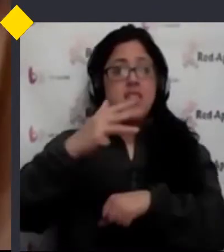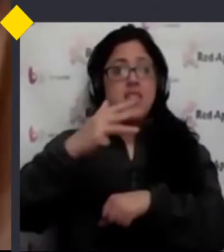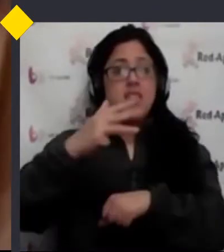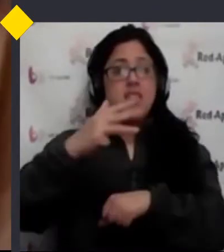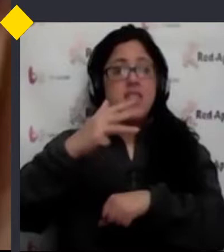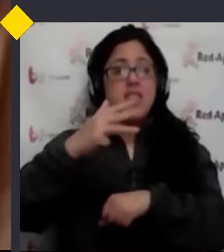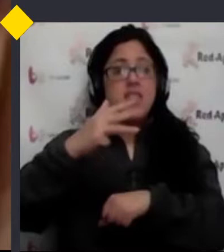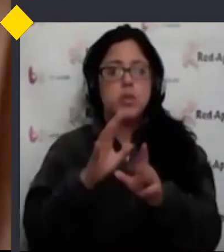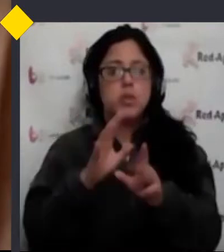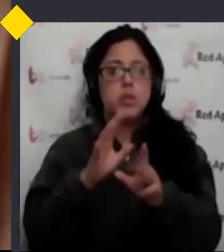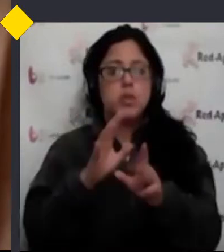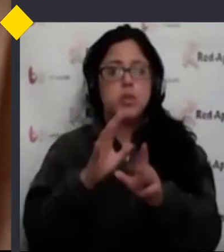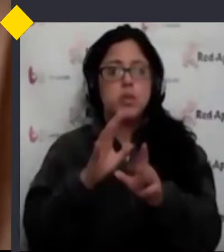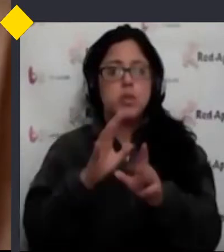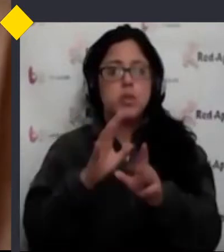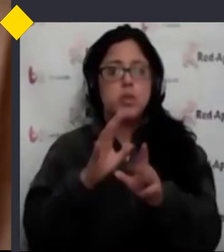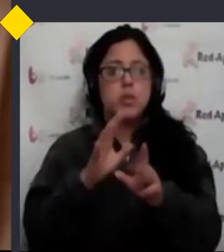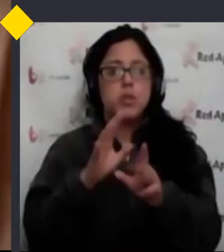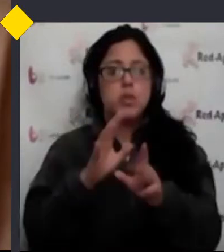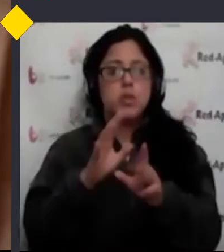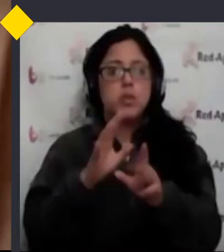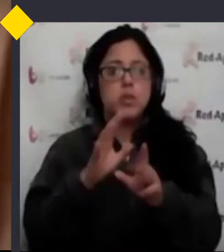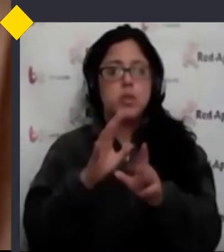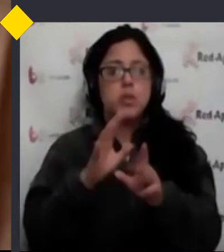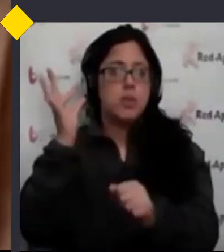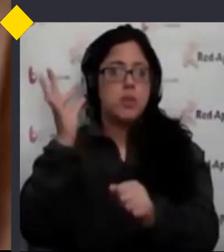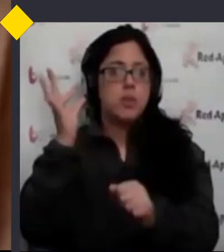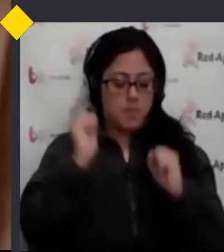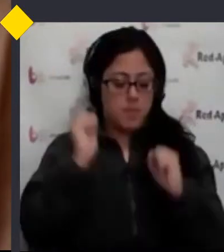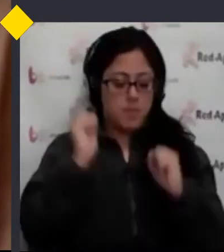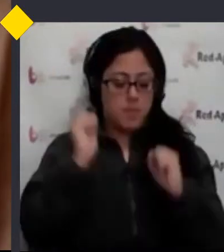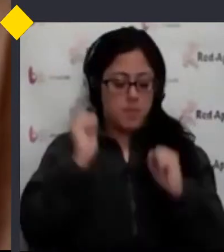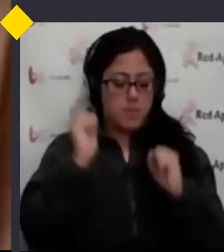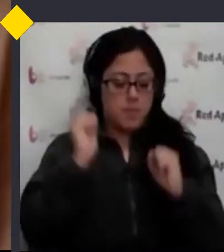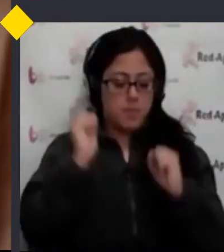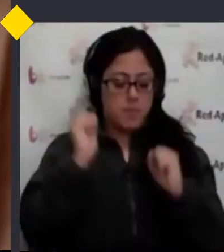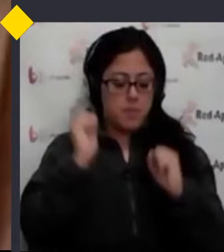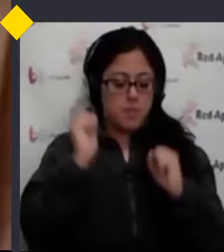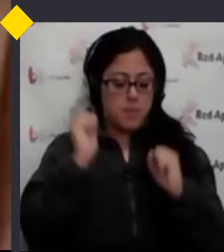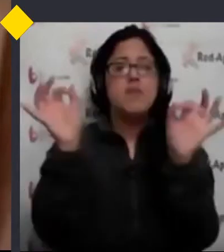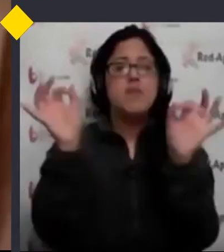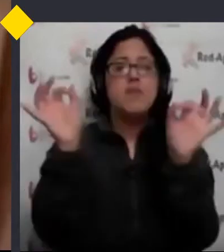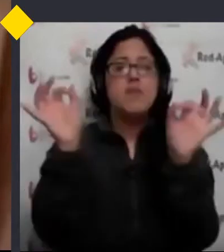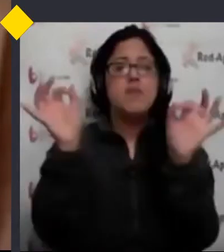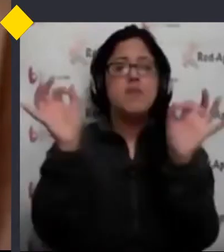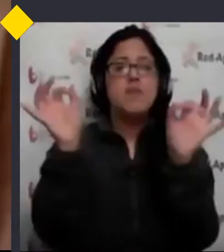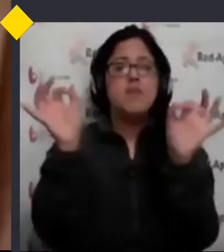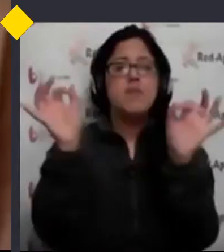entre las 100 mujeres líderes por el Mercurio de Mujeres Empresarias. Con ella profundizaremos respecto a